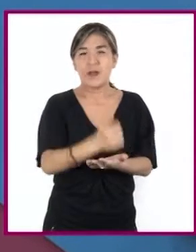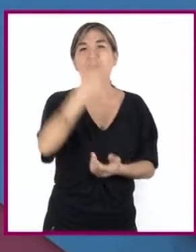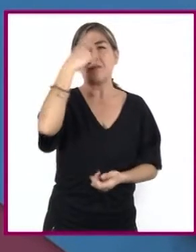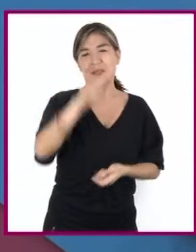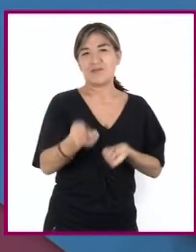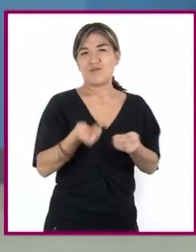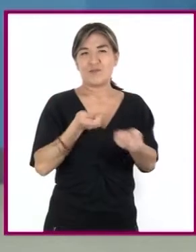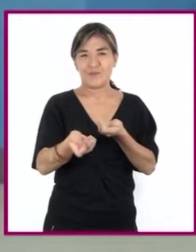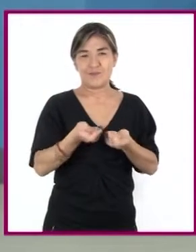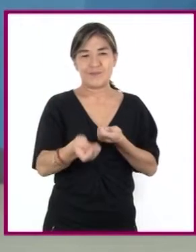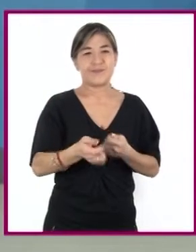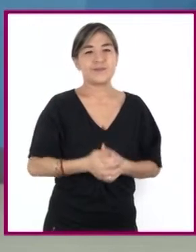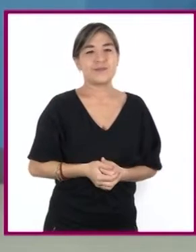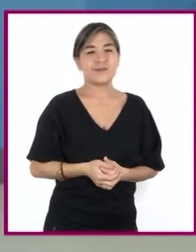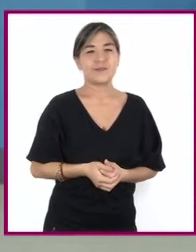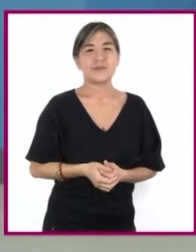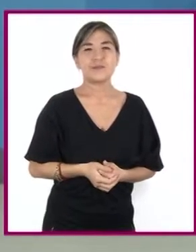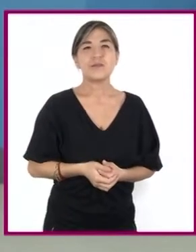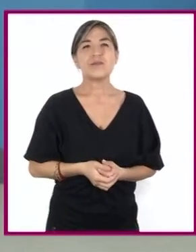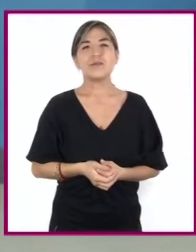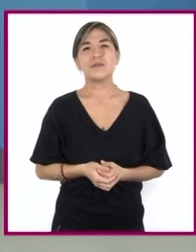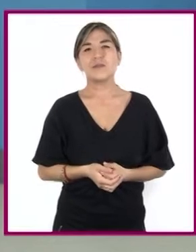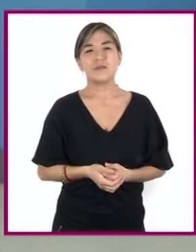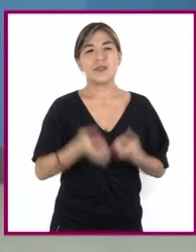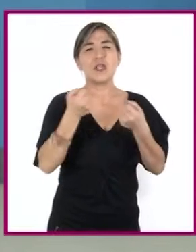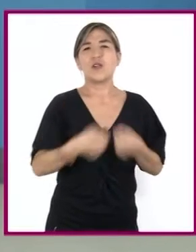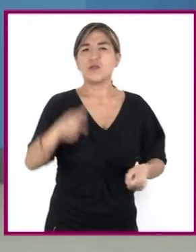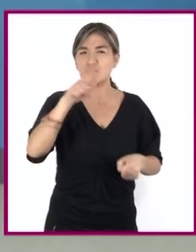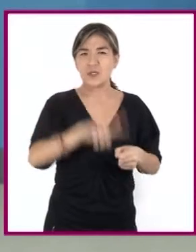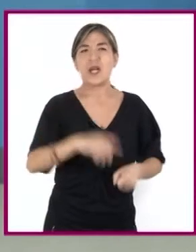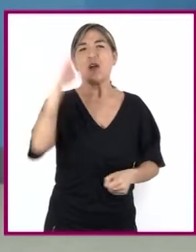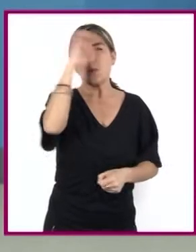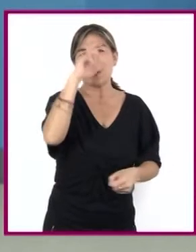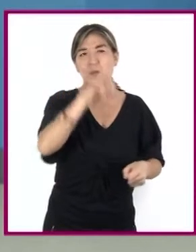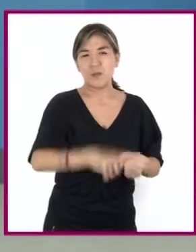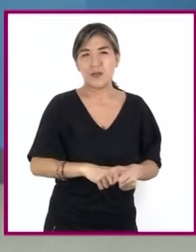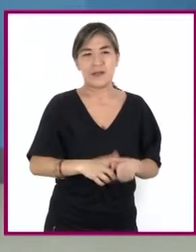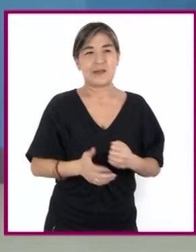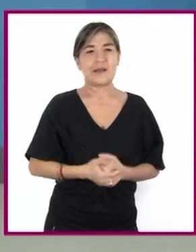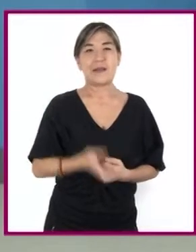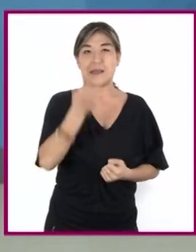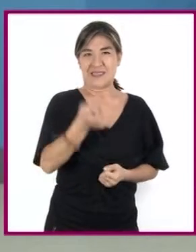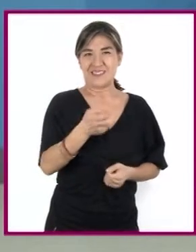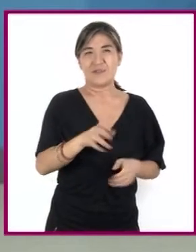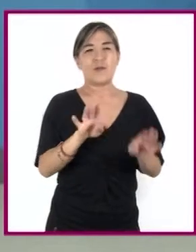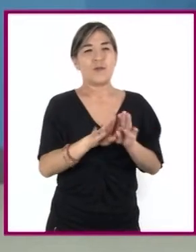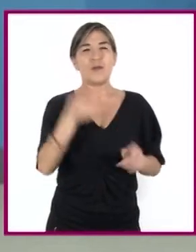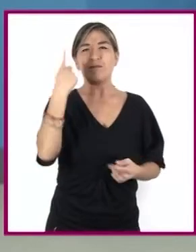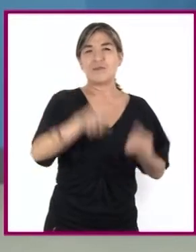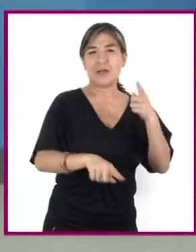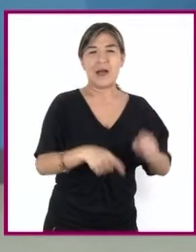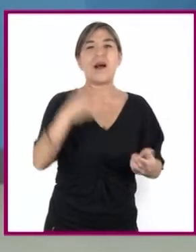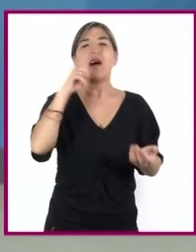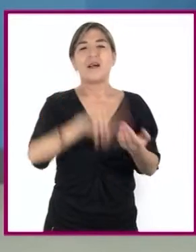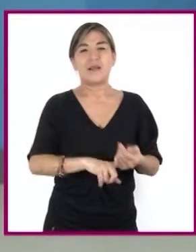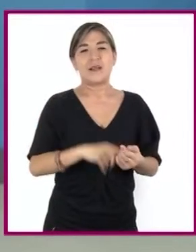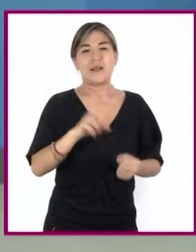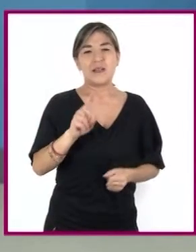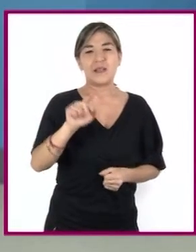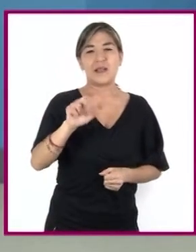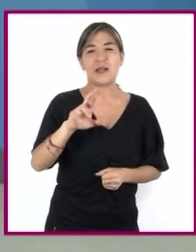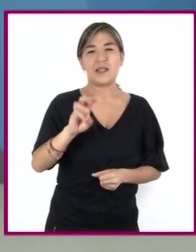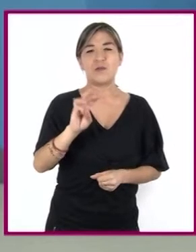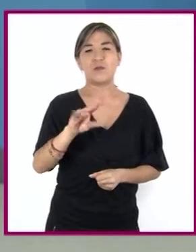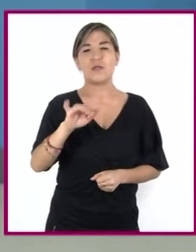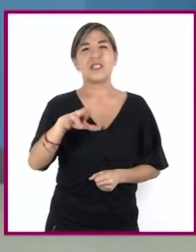controlaba. En lo social y cultural, este dominio se legitimó a través del darwinismo